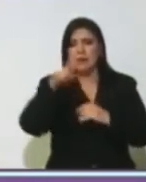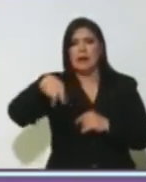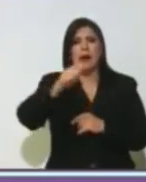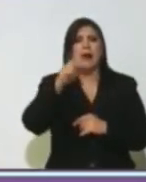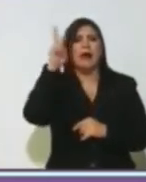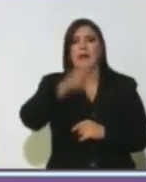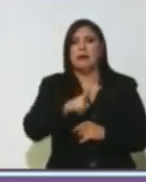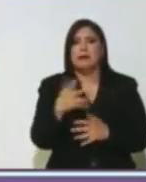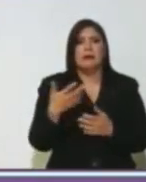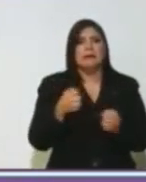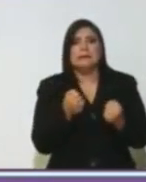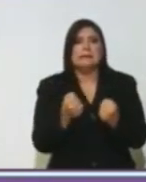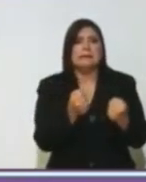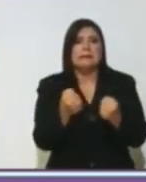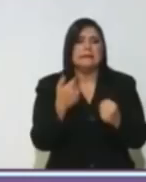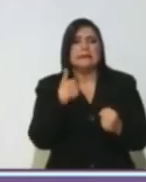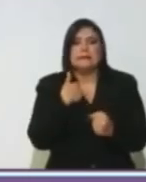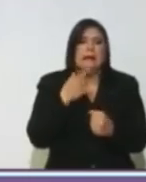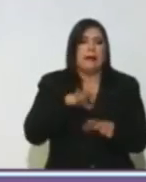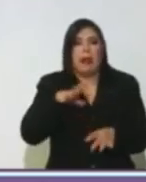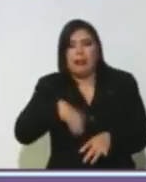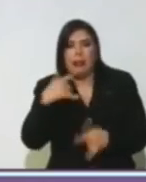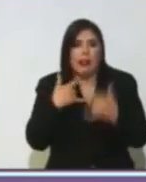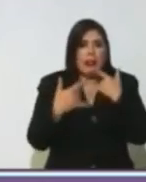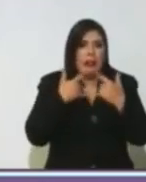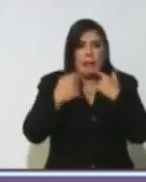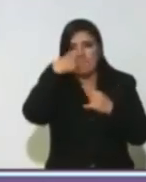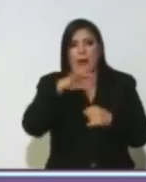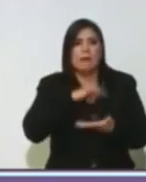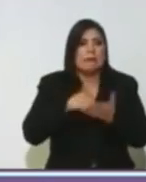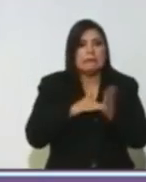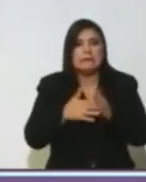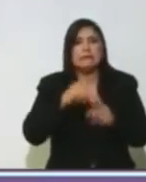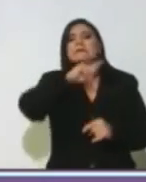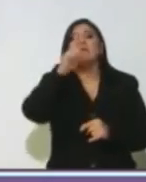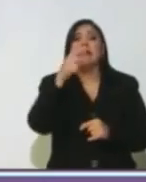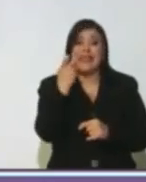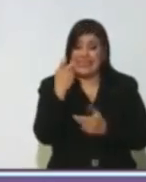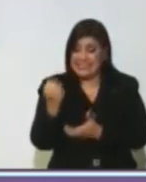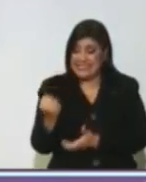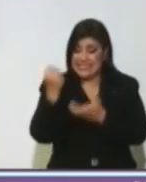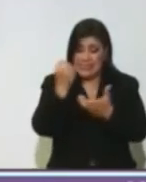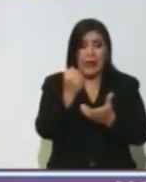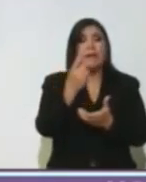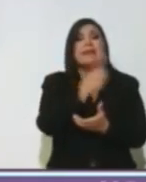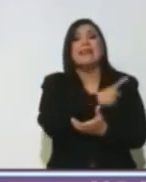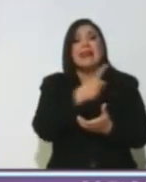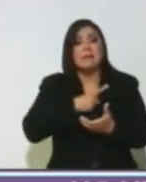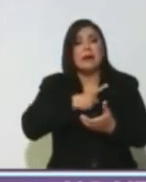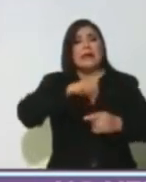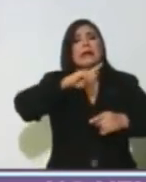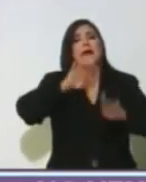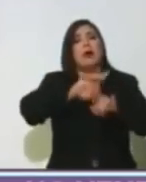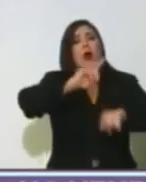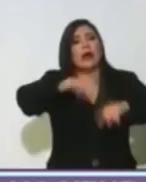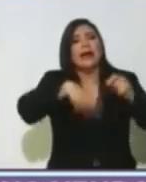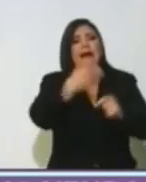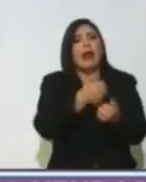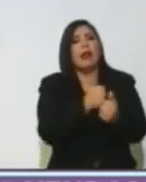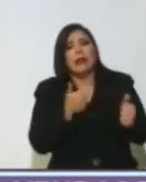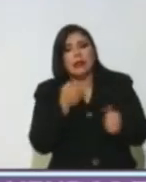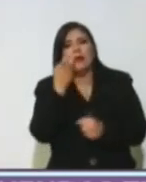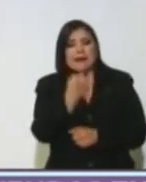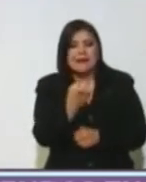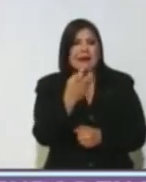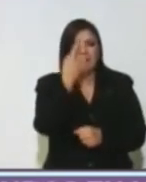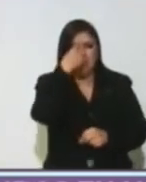artistas se tendrían que realizar estas inversiones para poder eliminar ese rezago es necesario